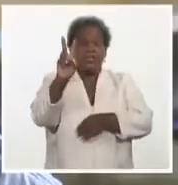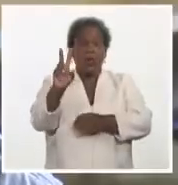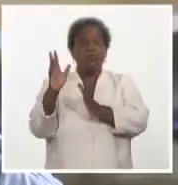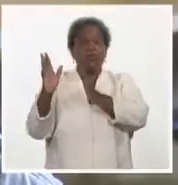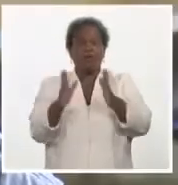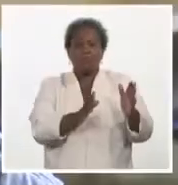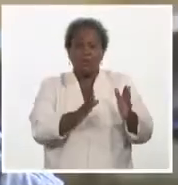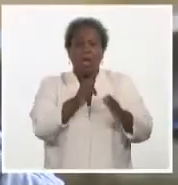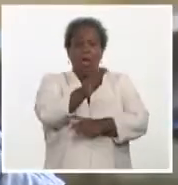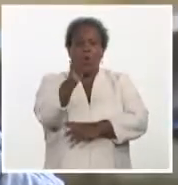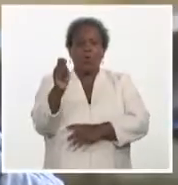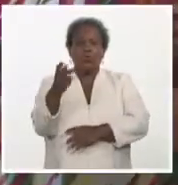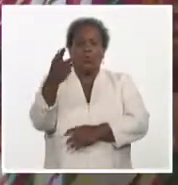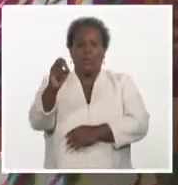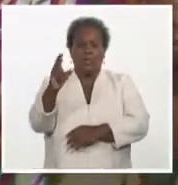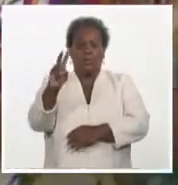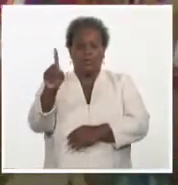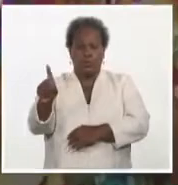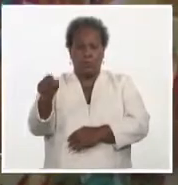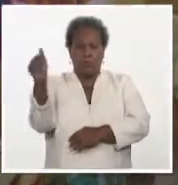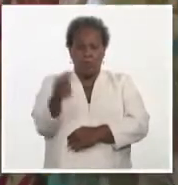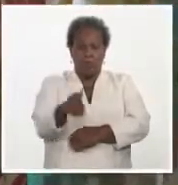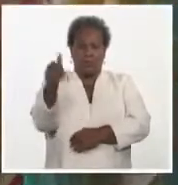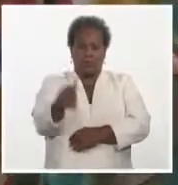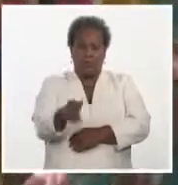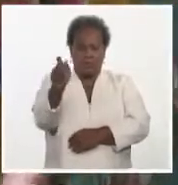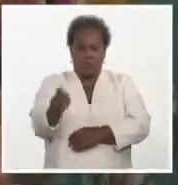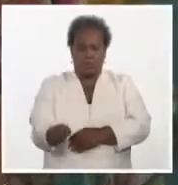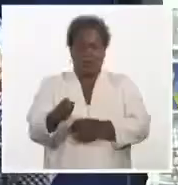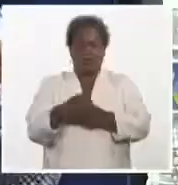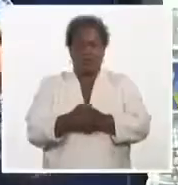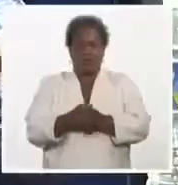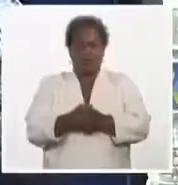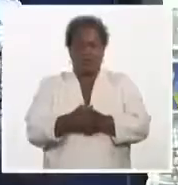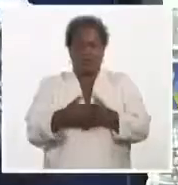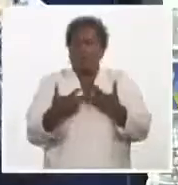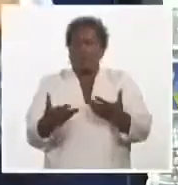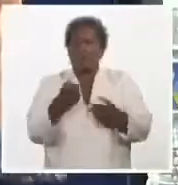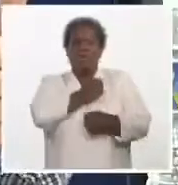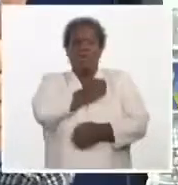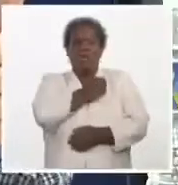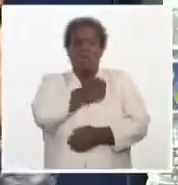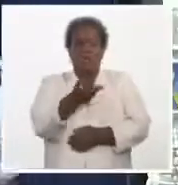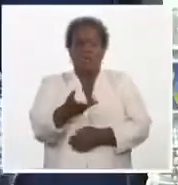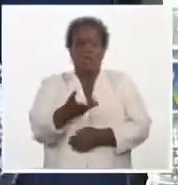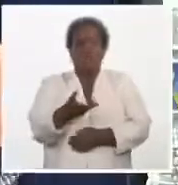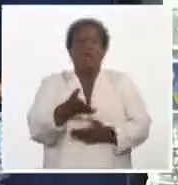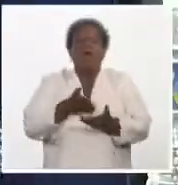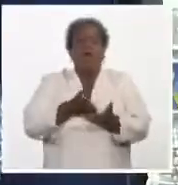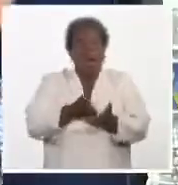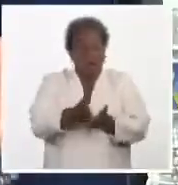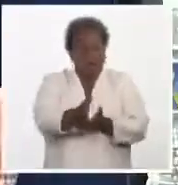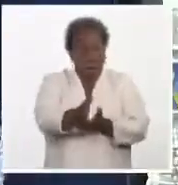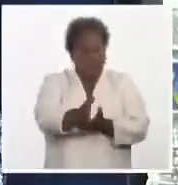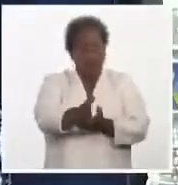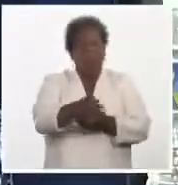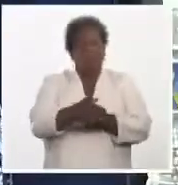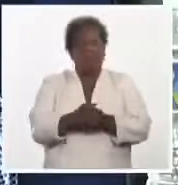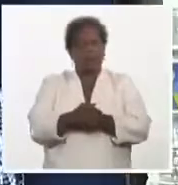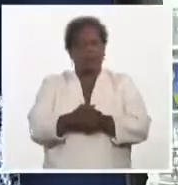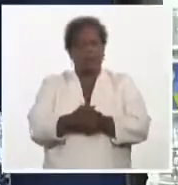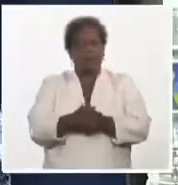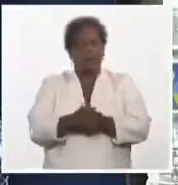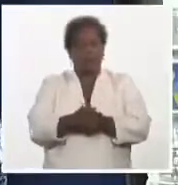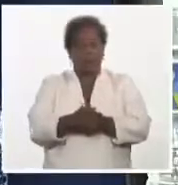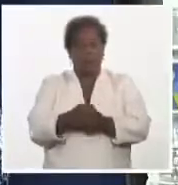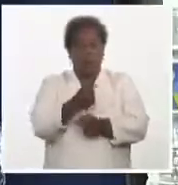curso 2021 de manera presencial. La filosofía cuál ha sido, avanzar todo lo que sea posible. Evidentemente, con el uso de la plataforma